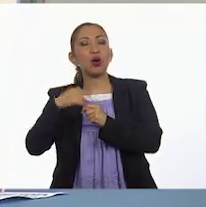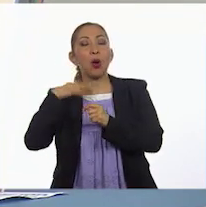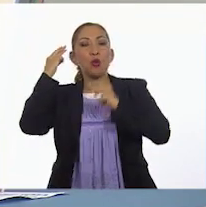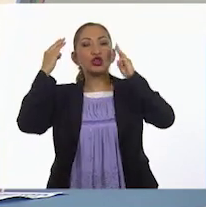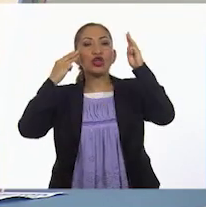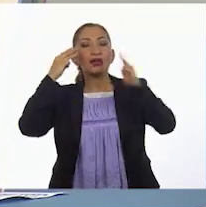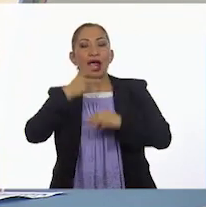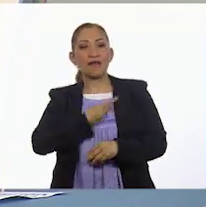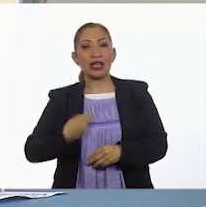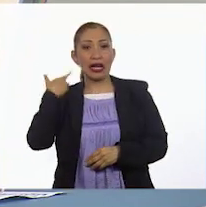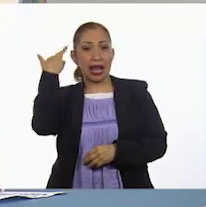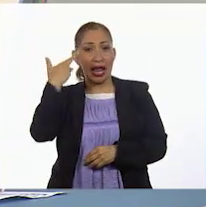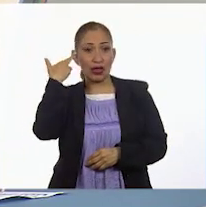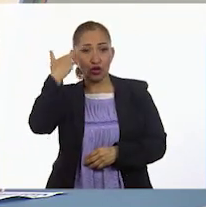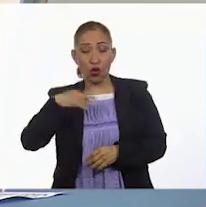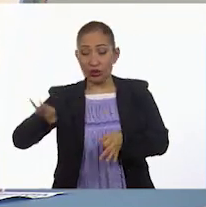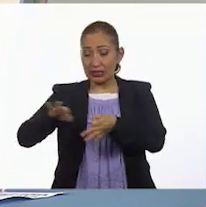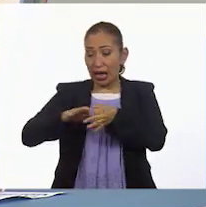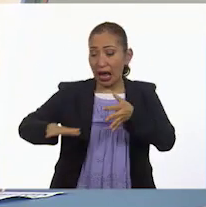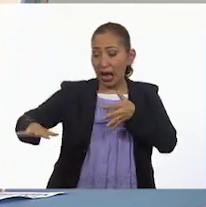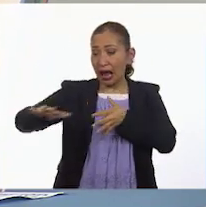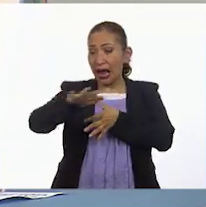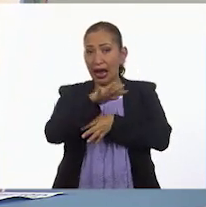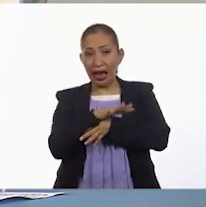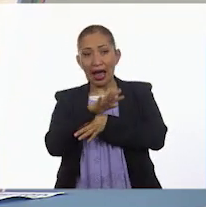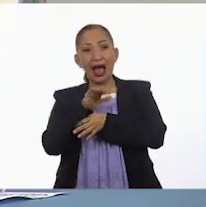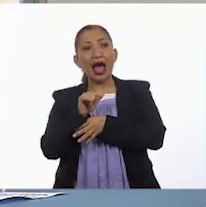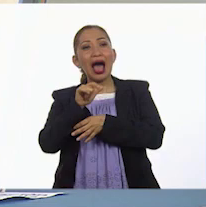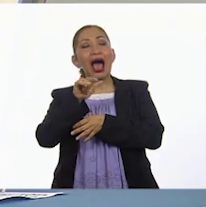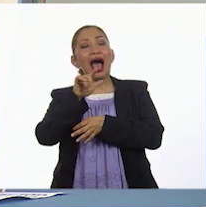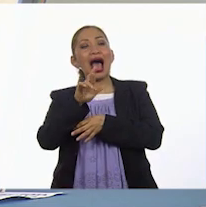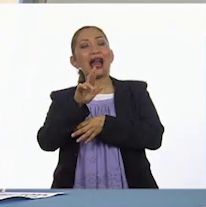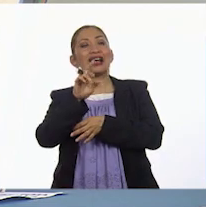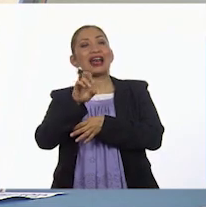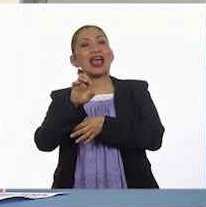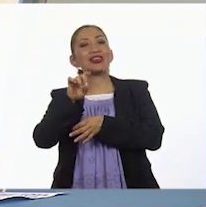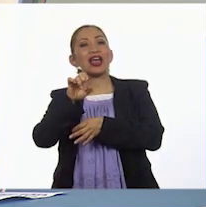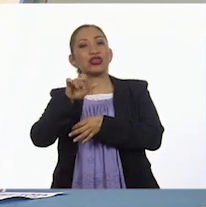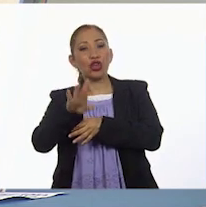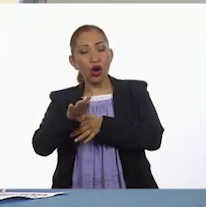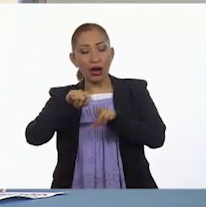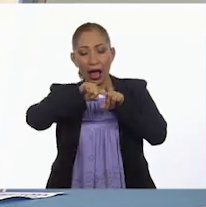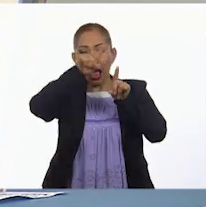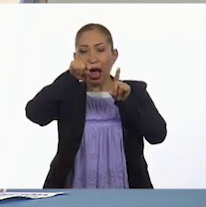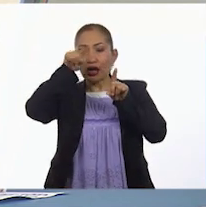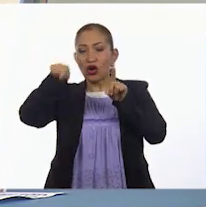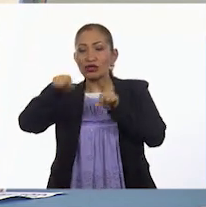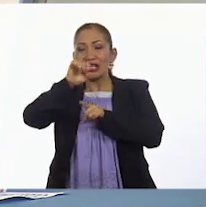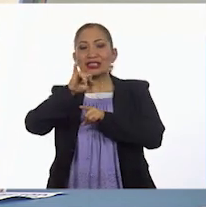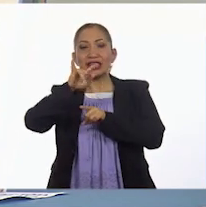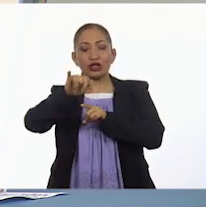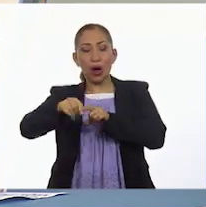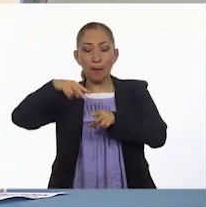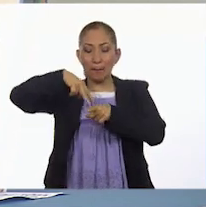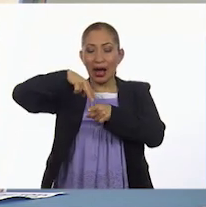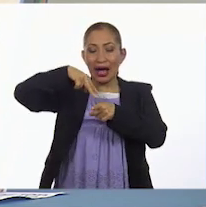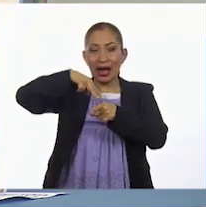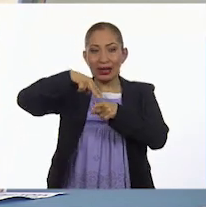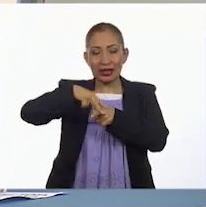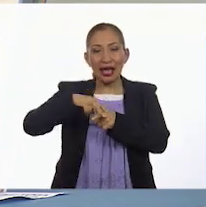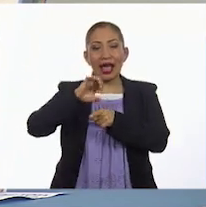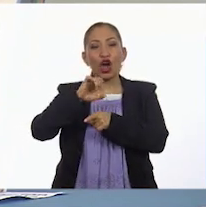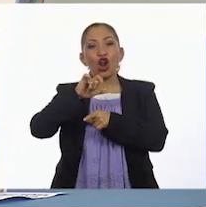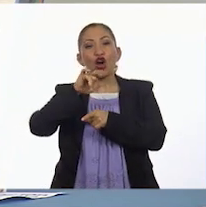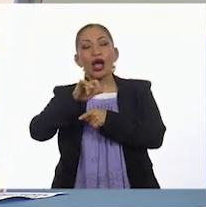Virreinato, los alrededores y ahí también están otros subtemas, Arcos del Sitio, Parque Ecológico